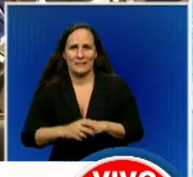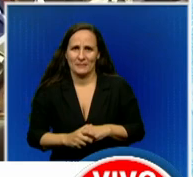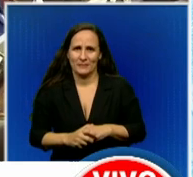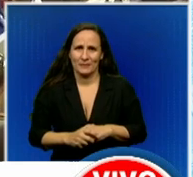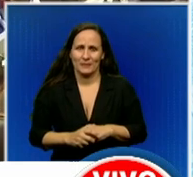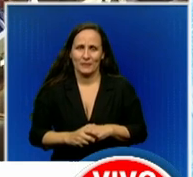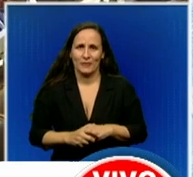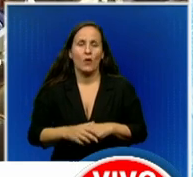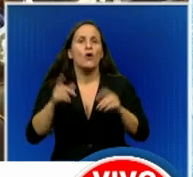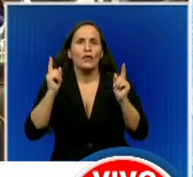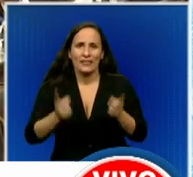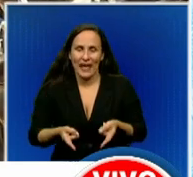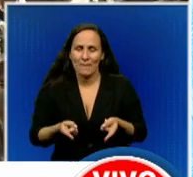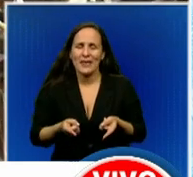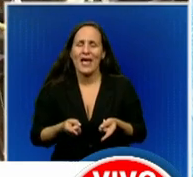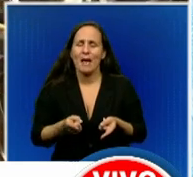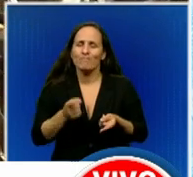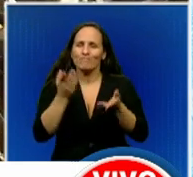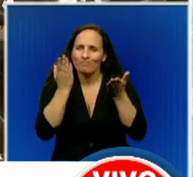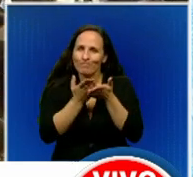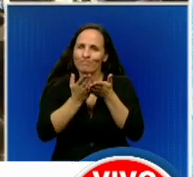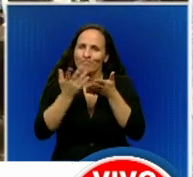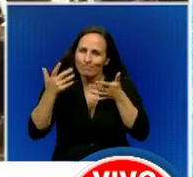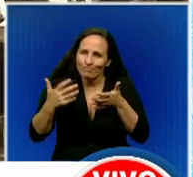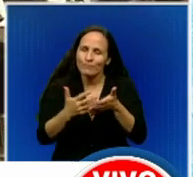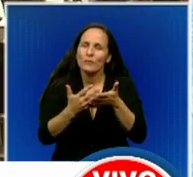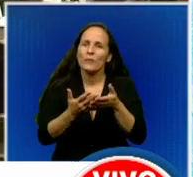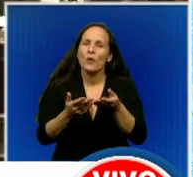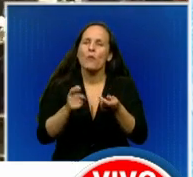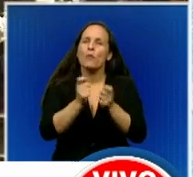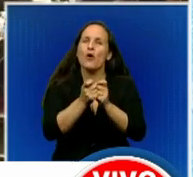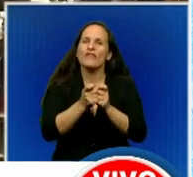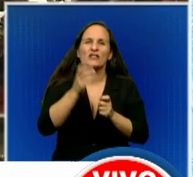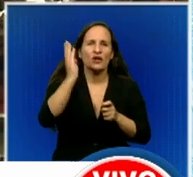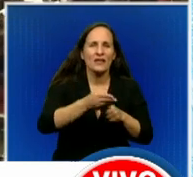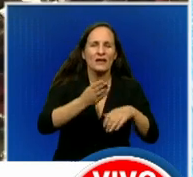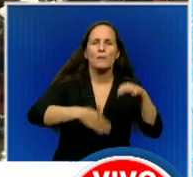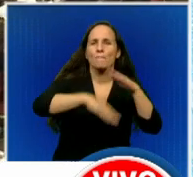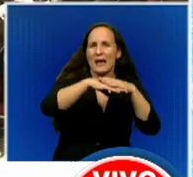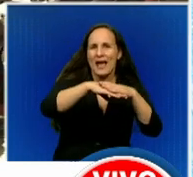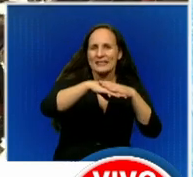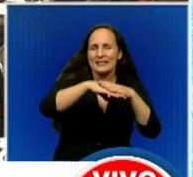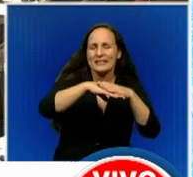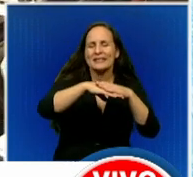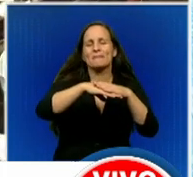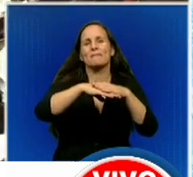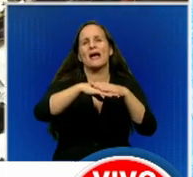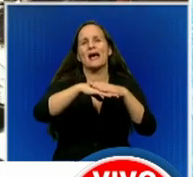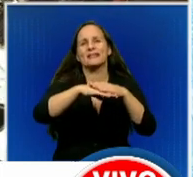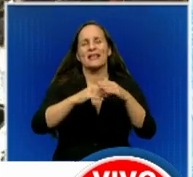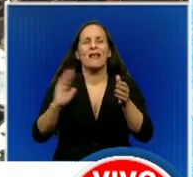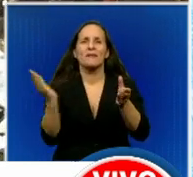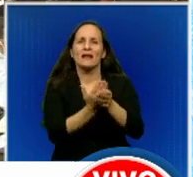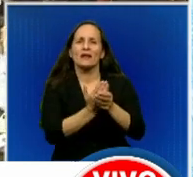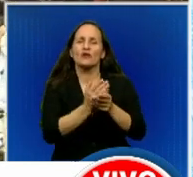también se planteó el estudio de la introducción de modificaciones a la escala de alícuotas máximas establecidas en el anexo 1